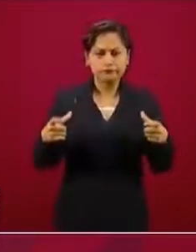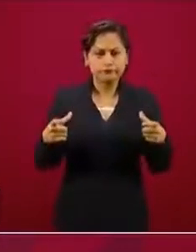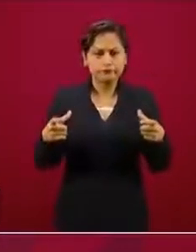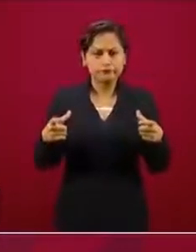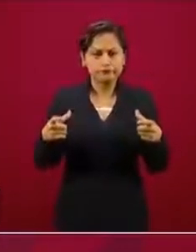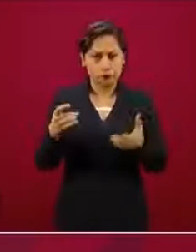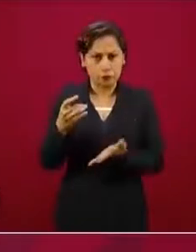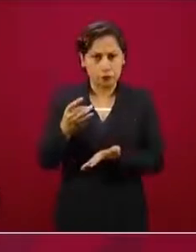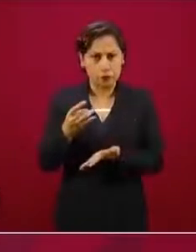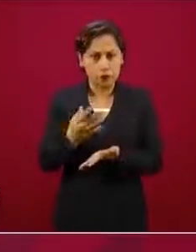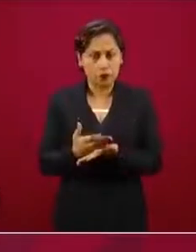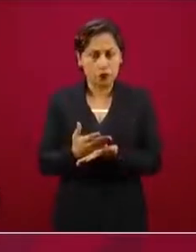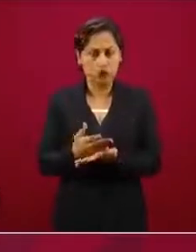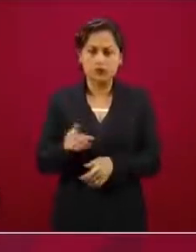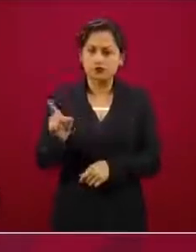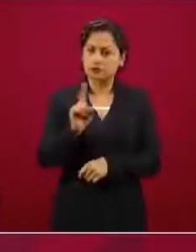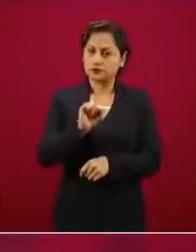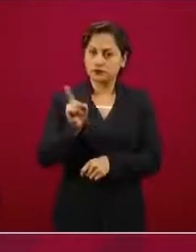personas